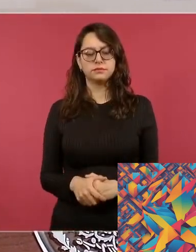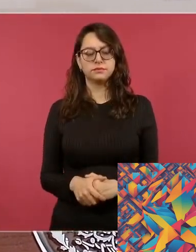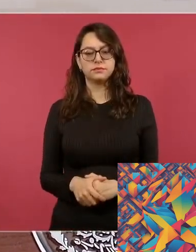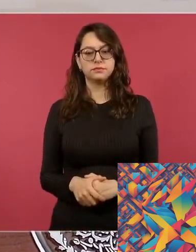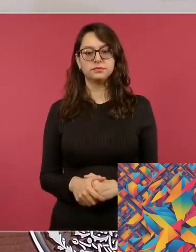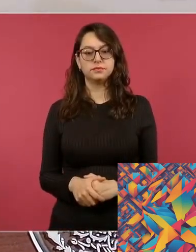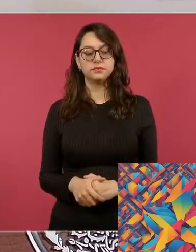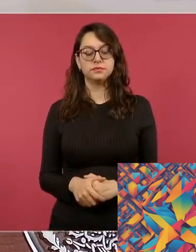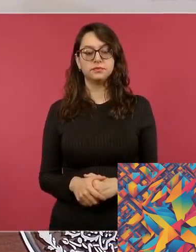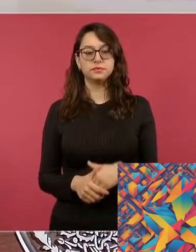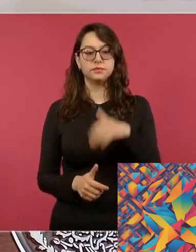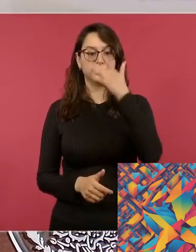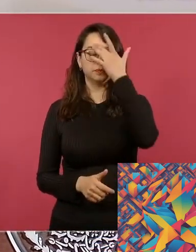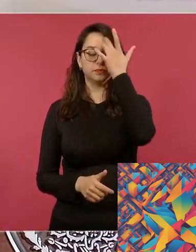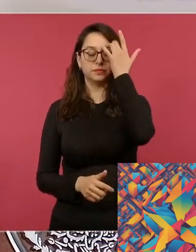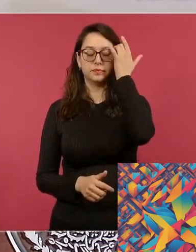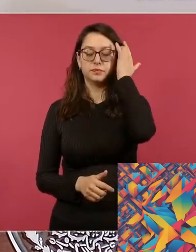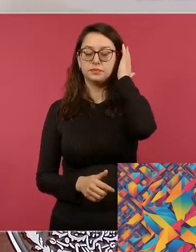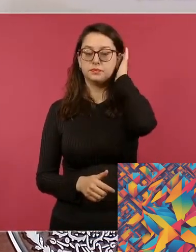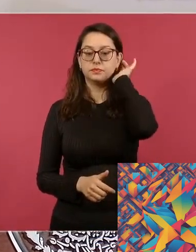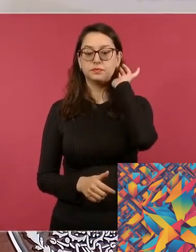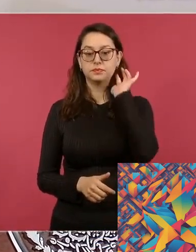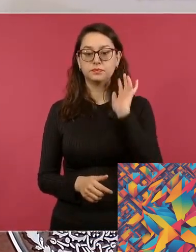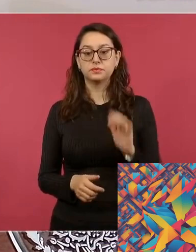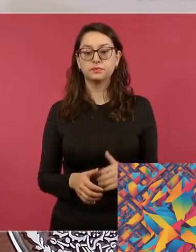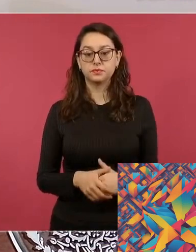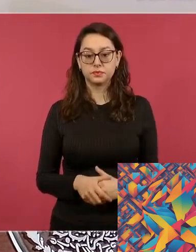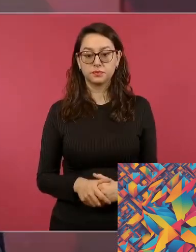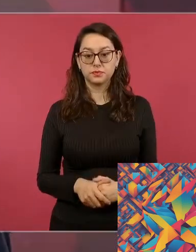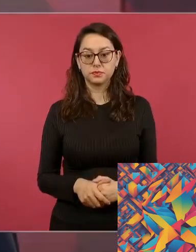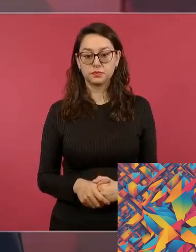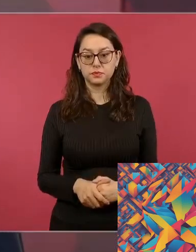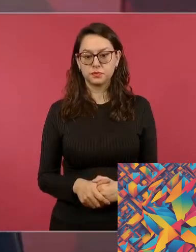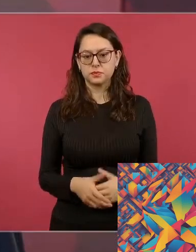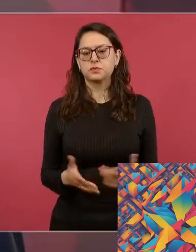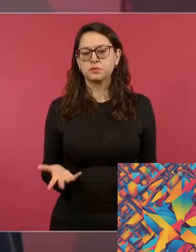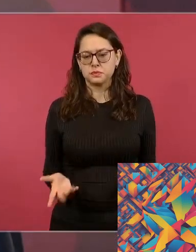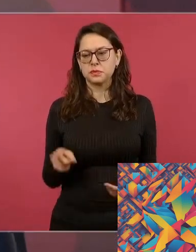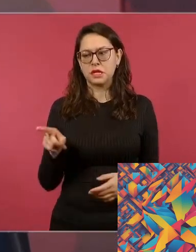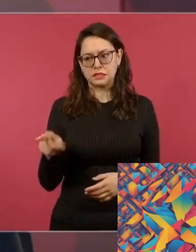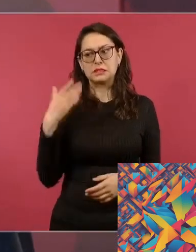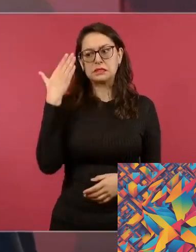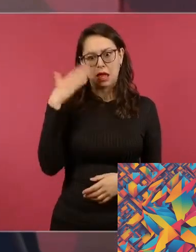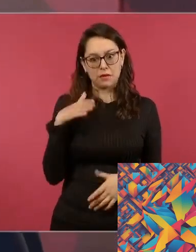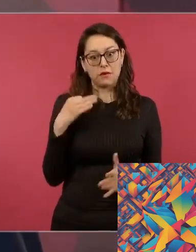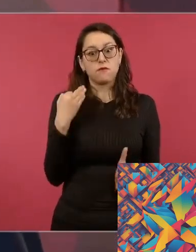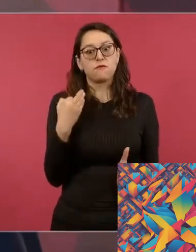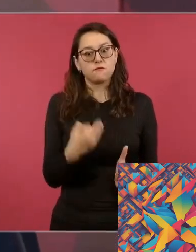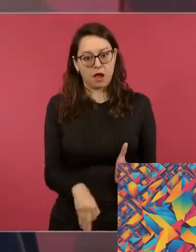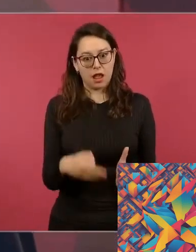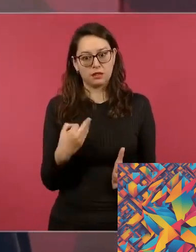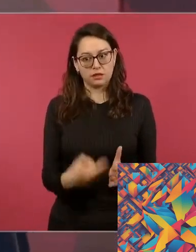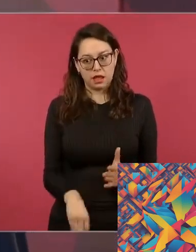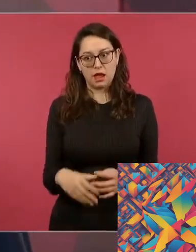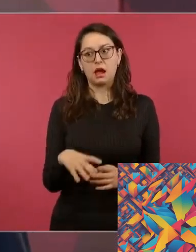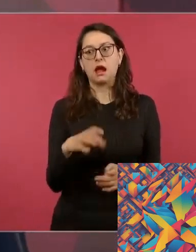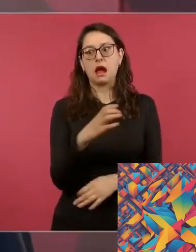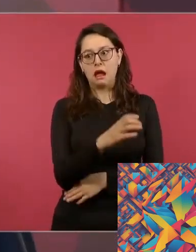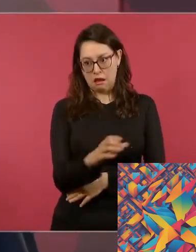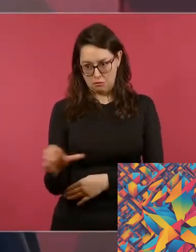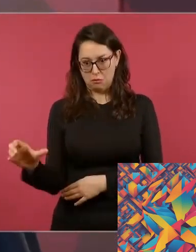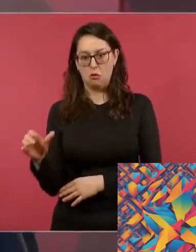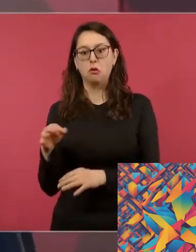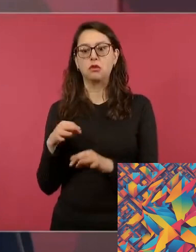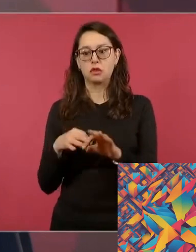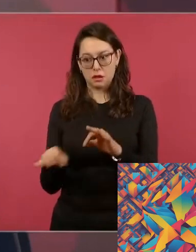y el enfoque en las causas raíz de la violencia, como la falta de oportunidades para los jóvenes, es un recordatorio de que la seguridad no solo se